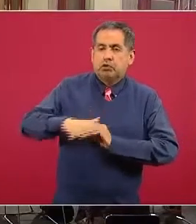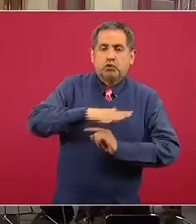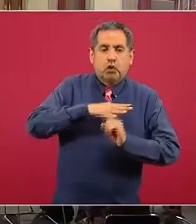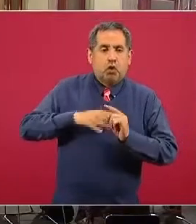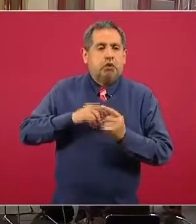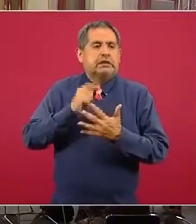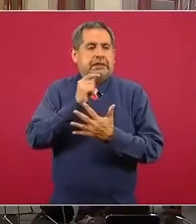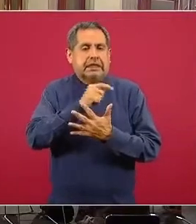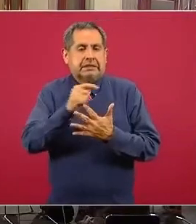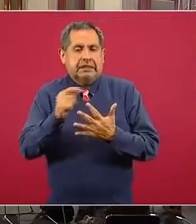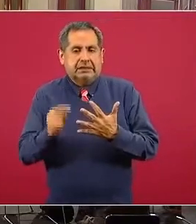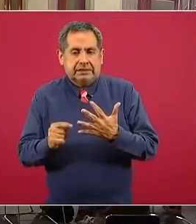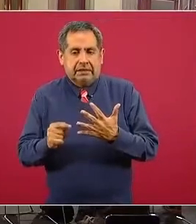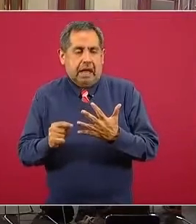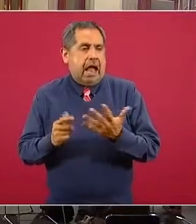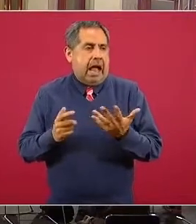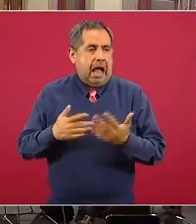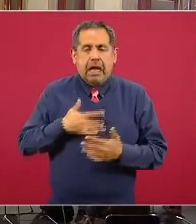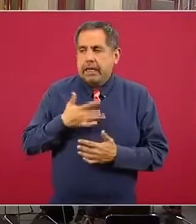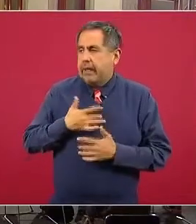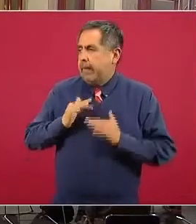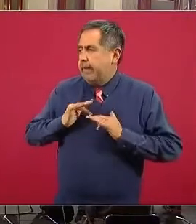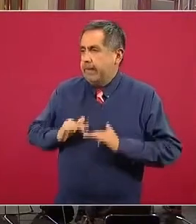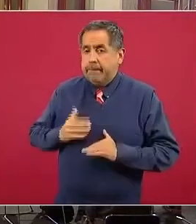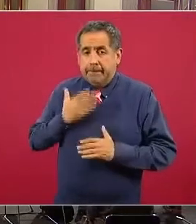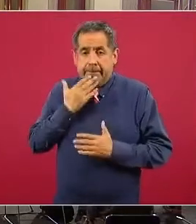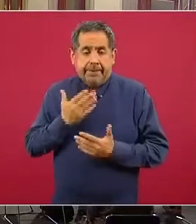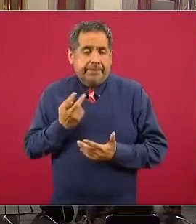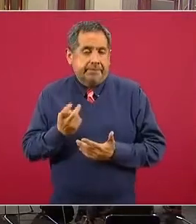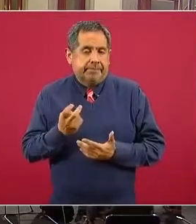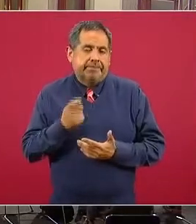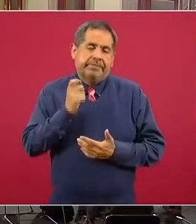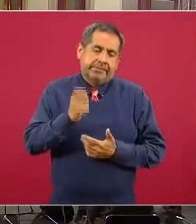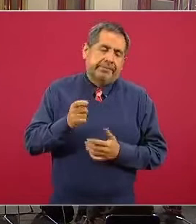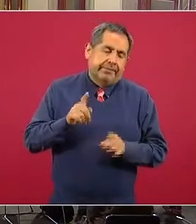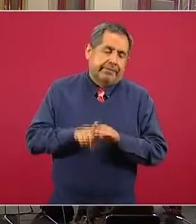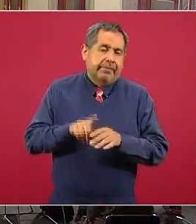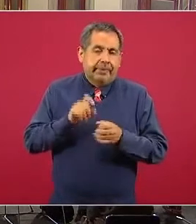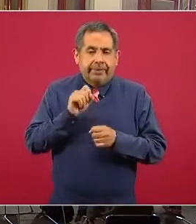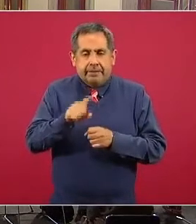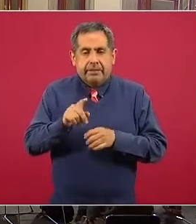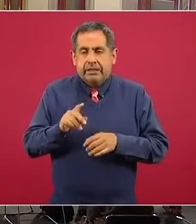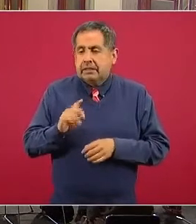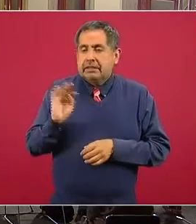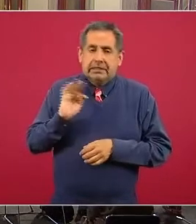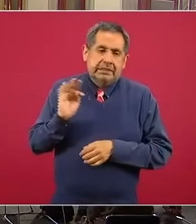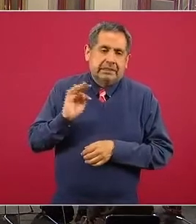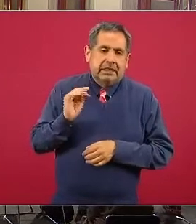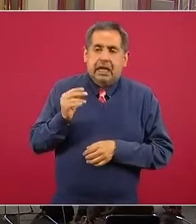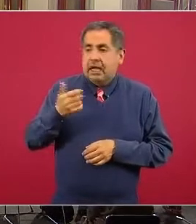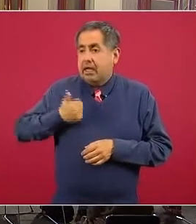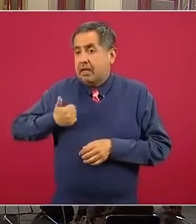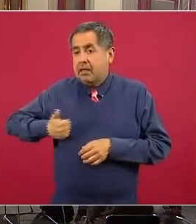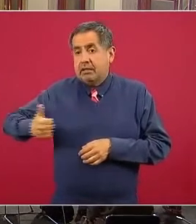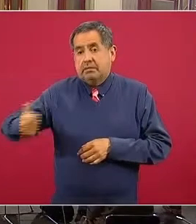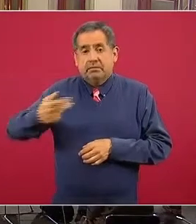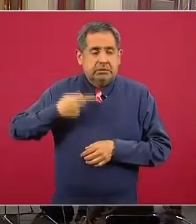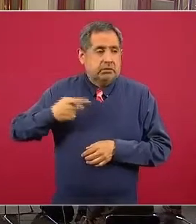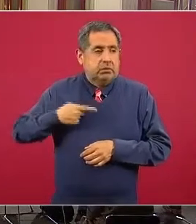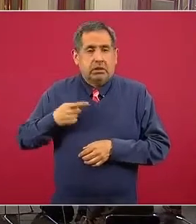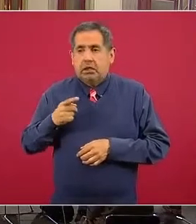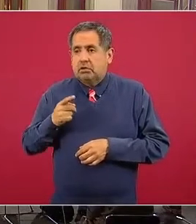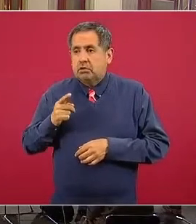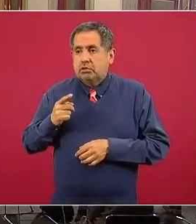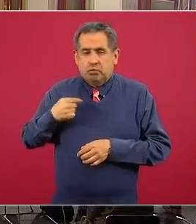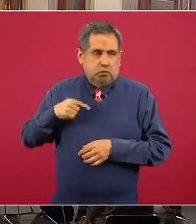de determinantes sociales que contribuyen al mismo, y entre ellos lógicamente destaca la posibilidad que cada una de ellas y que cada